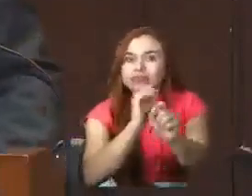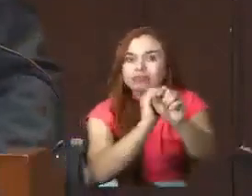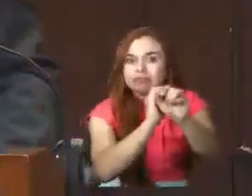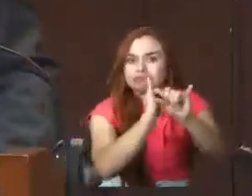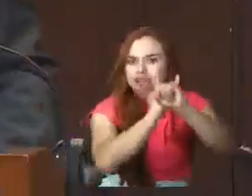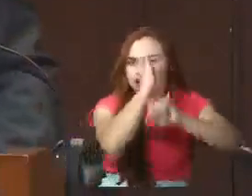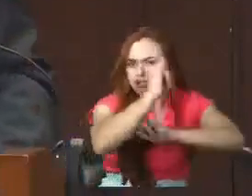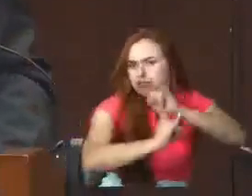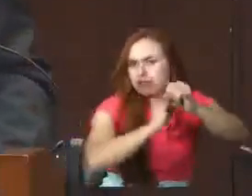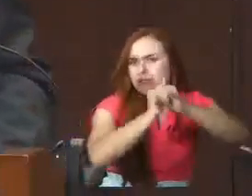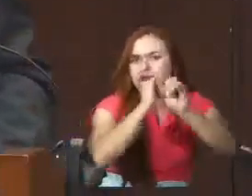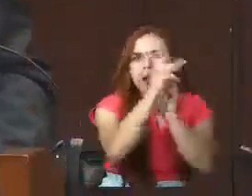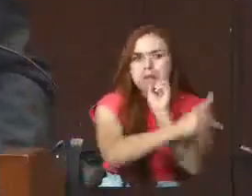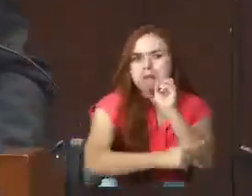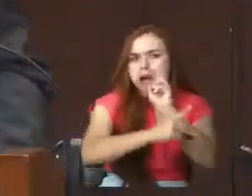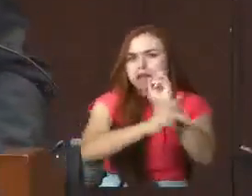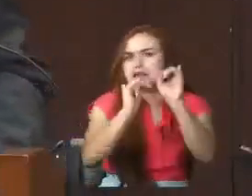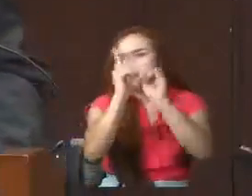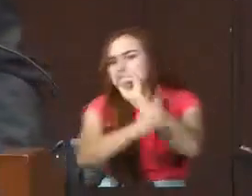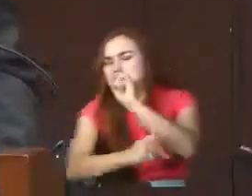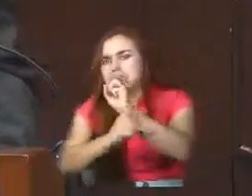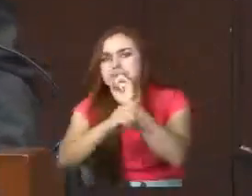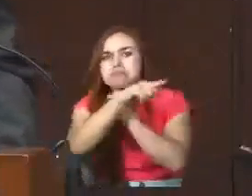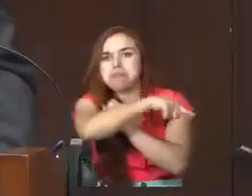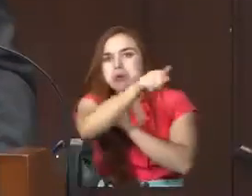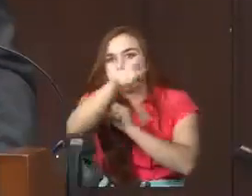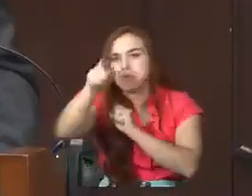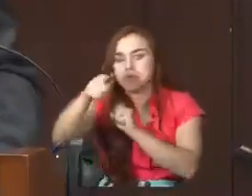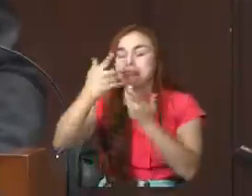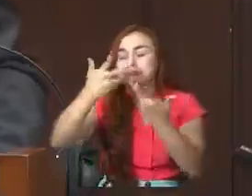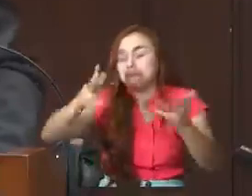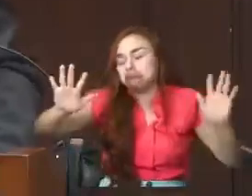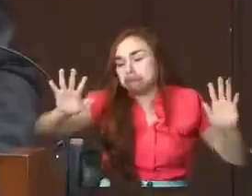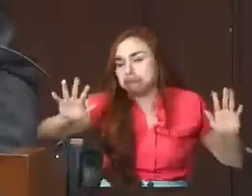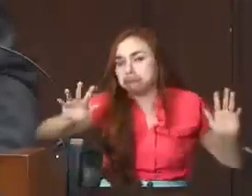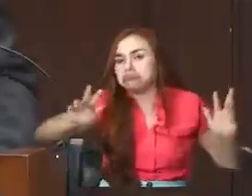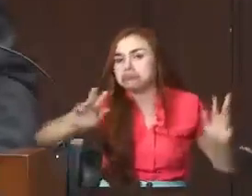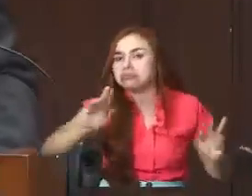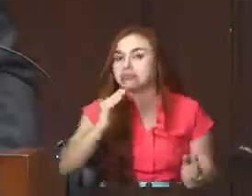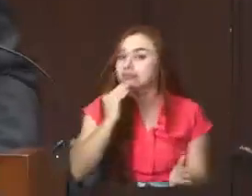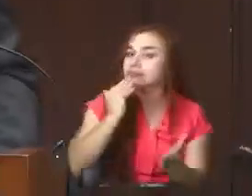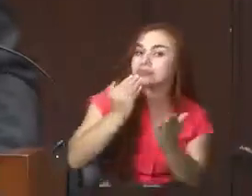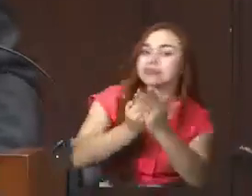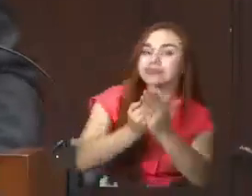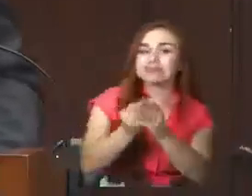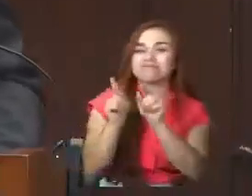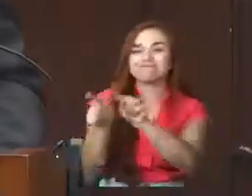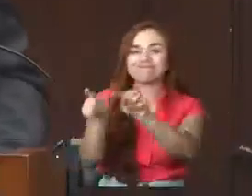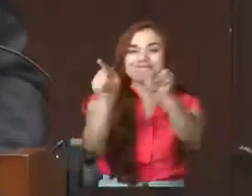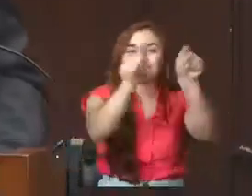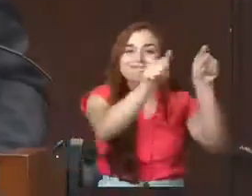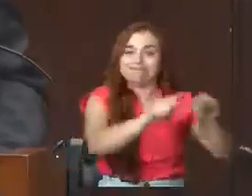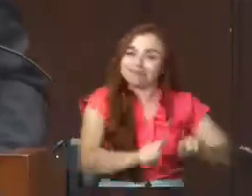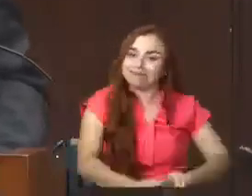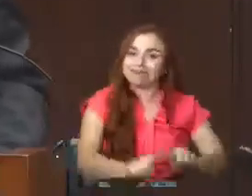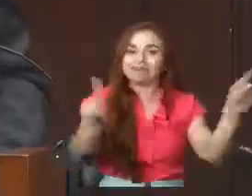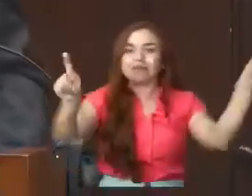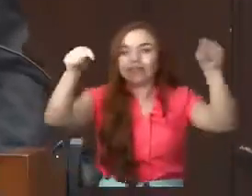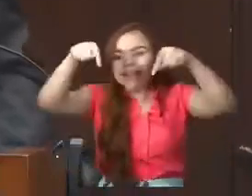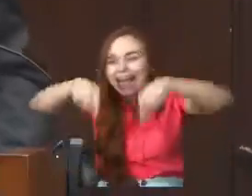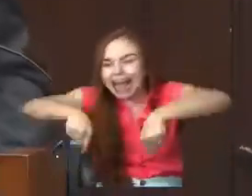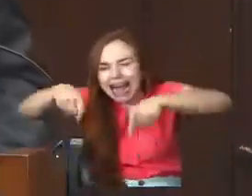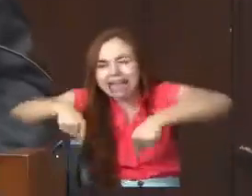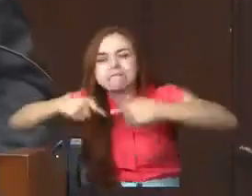Reconocemos los esfuerzos de otros países y las recomendaciones, pero la aspirina que va a tomar este país la tiene que tomar con